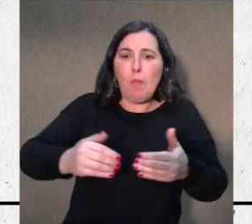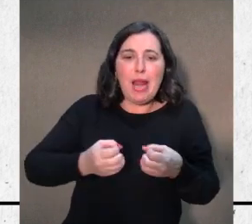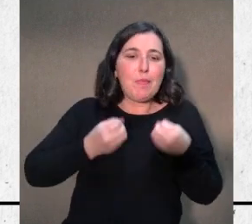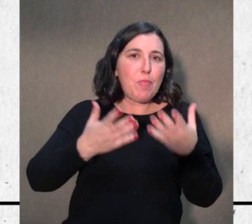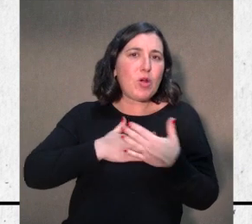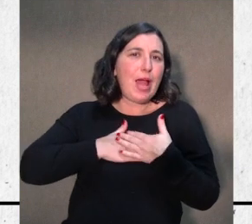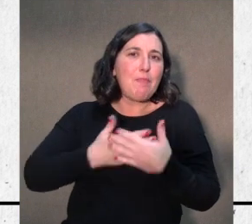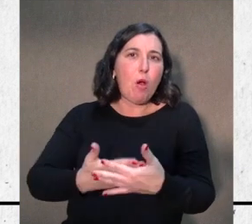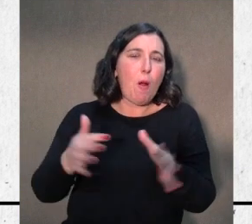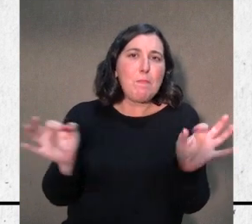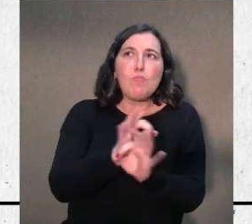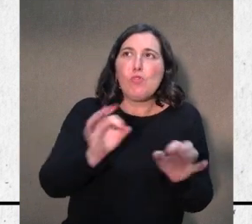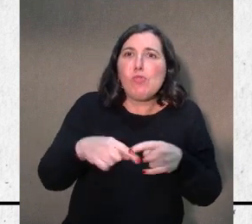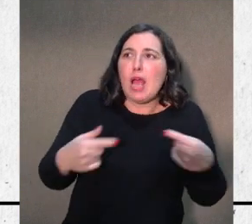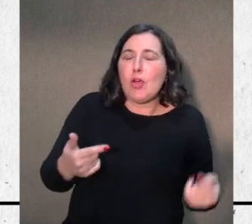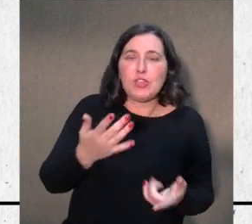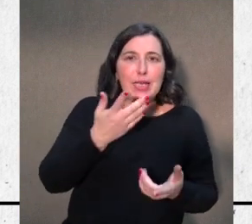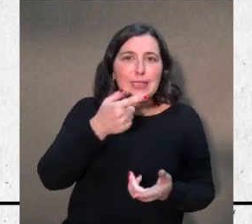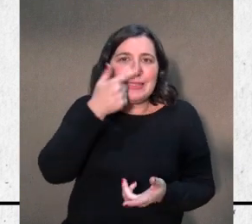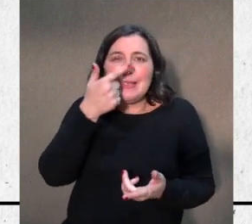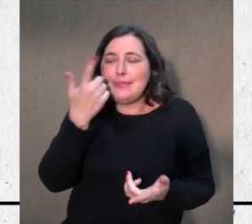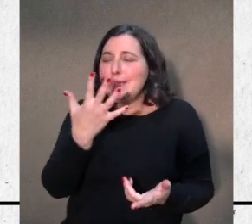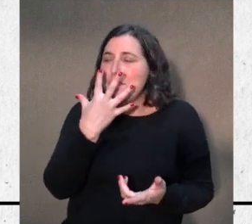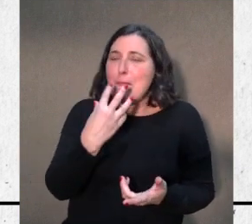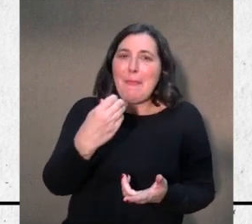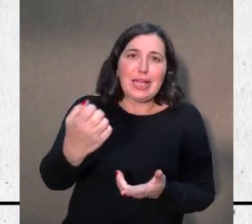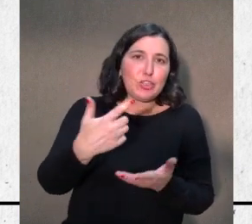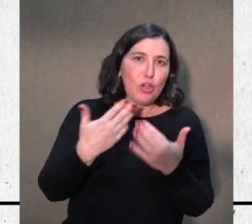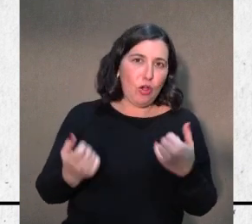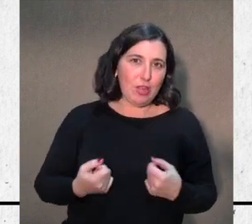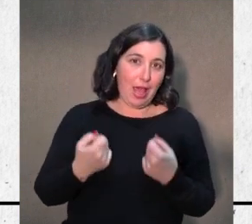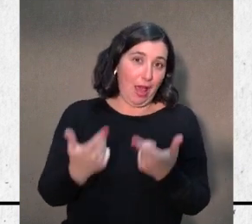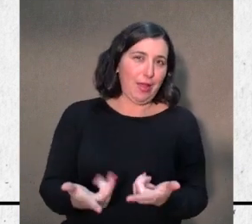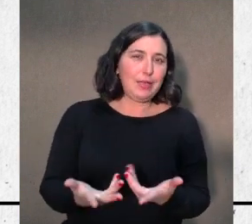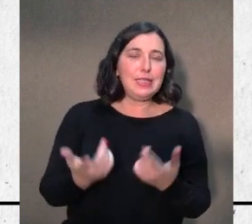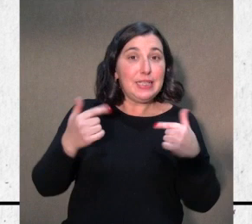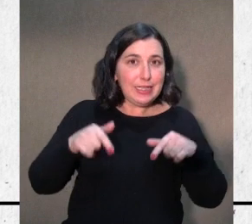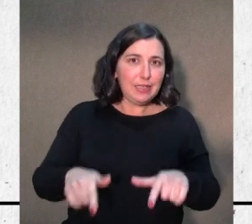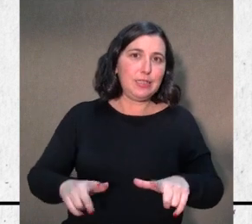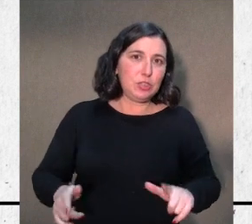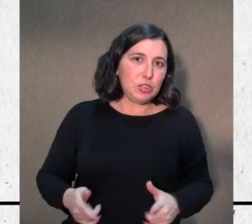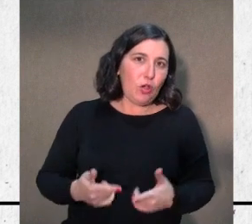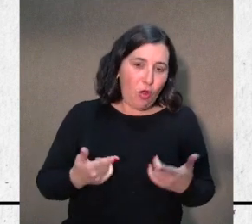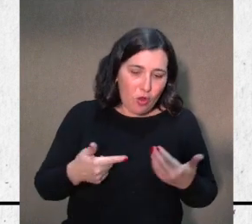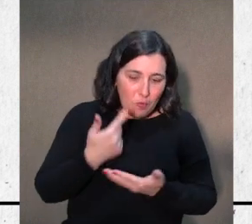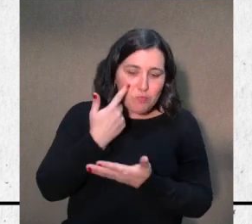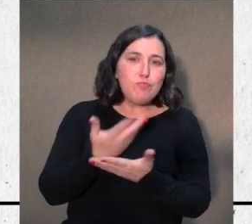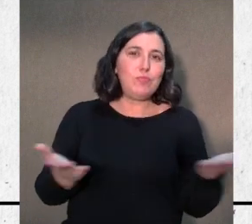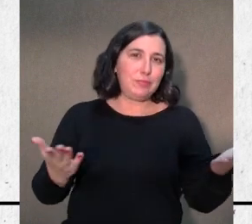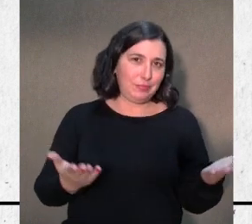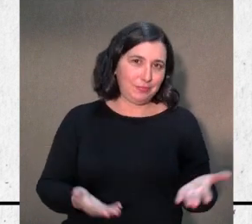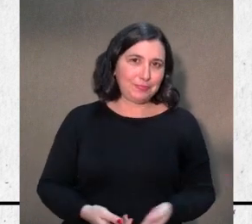pone. Y eso es lo que después termina notándose, ¿no? Y llegando a quien escucha. Exactamente,